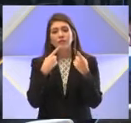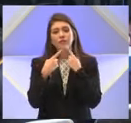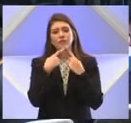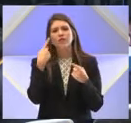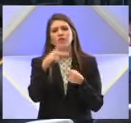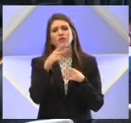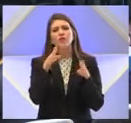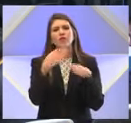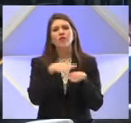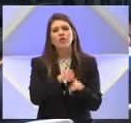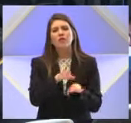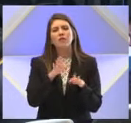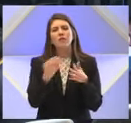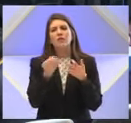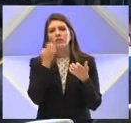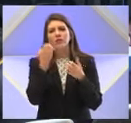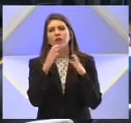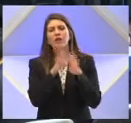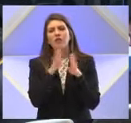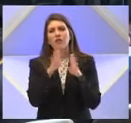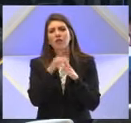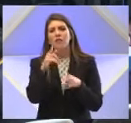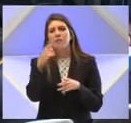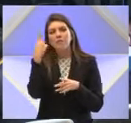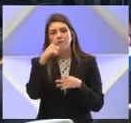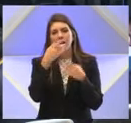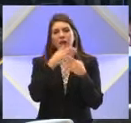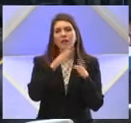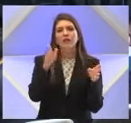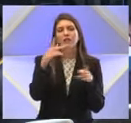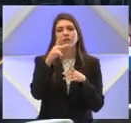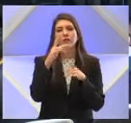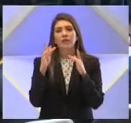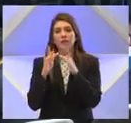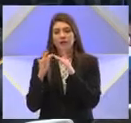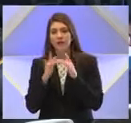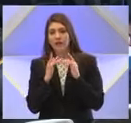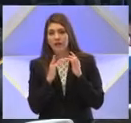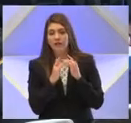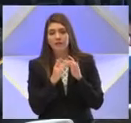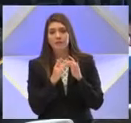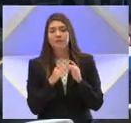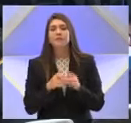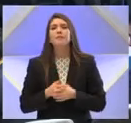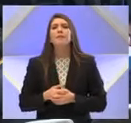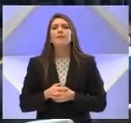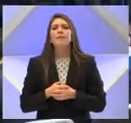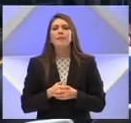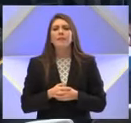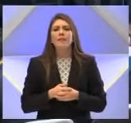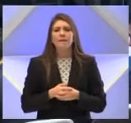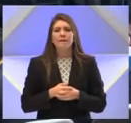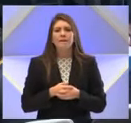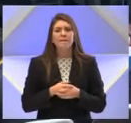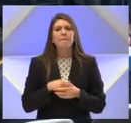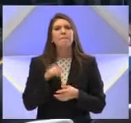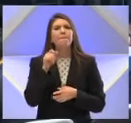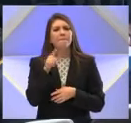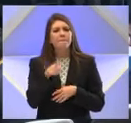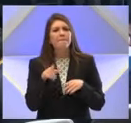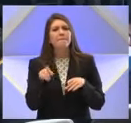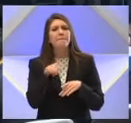para lograr la conectividad universal permítanme hacer un alto en cómo debemos